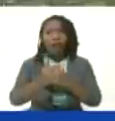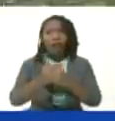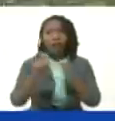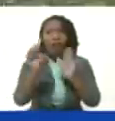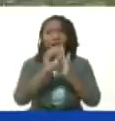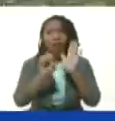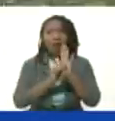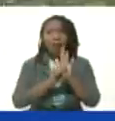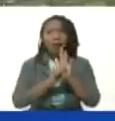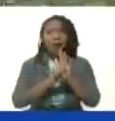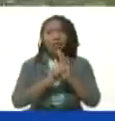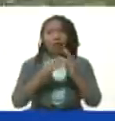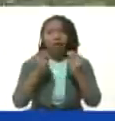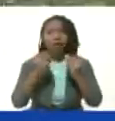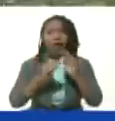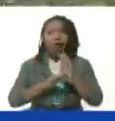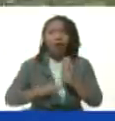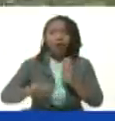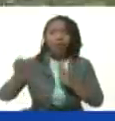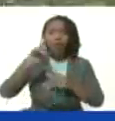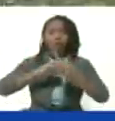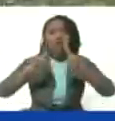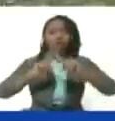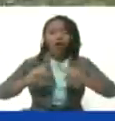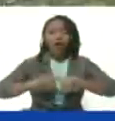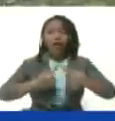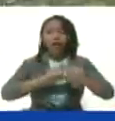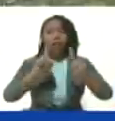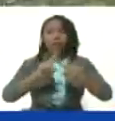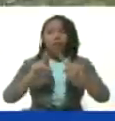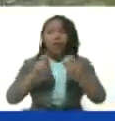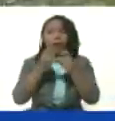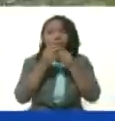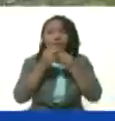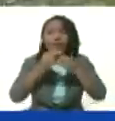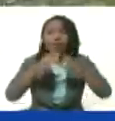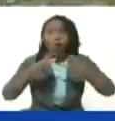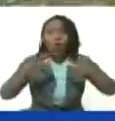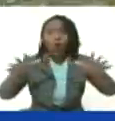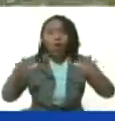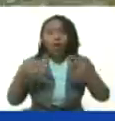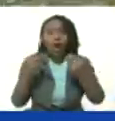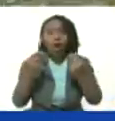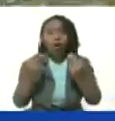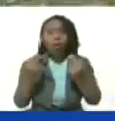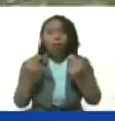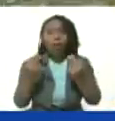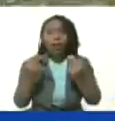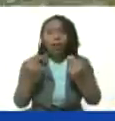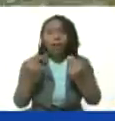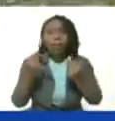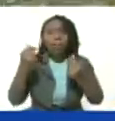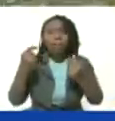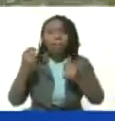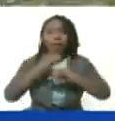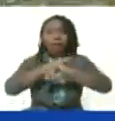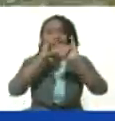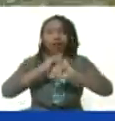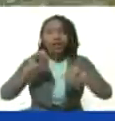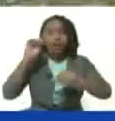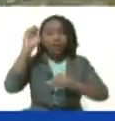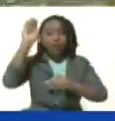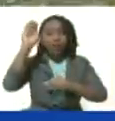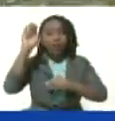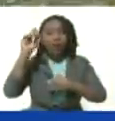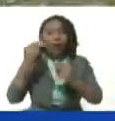del crecimiento, de la diversificación, de la expansión de la economía para la felicidad, de la